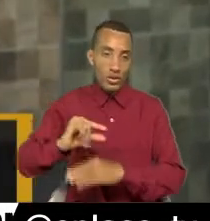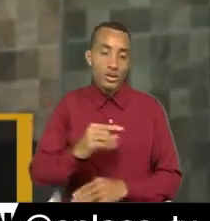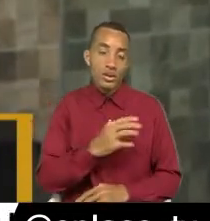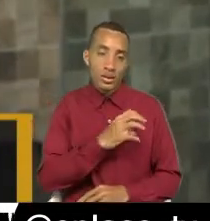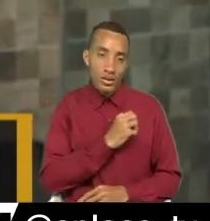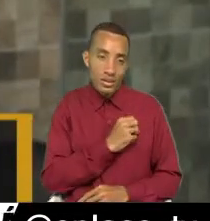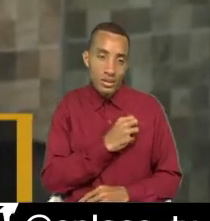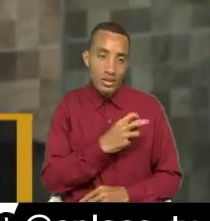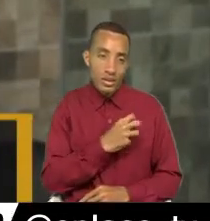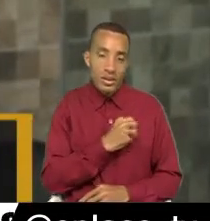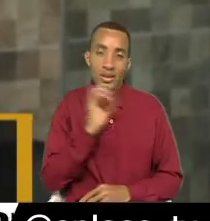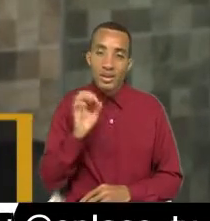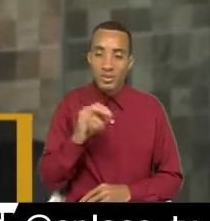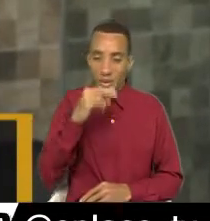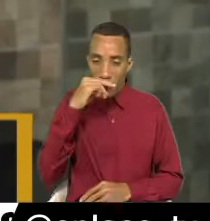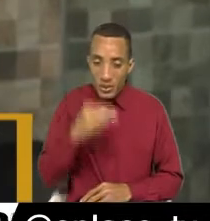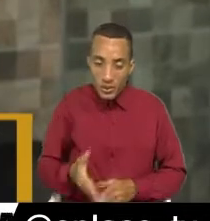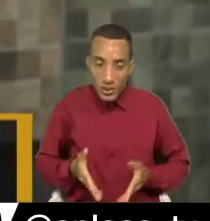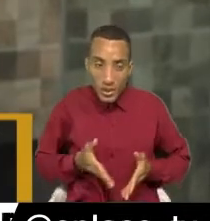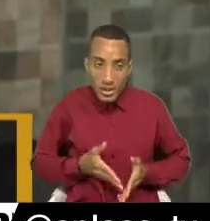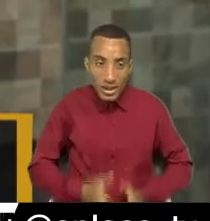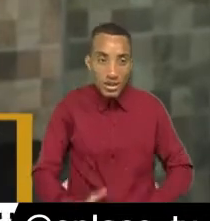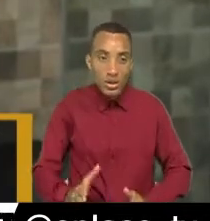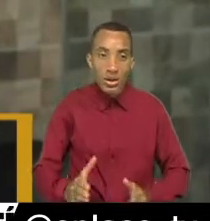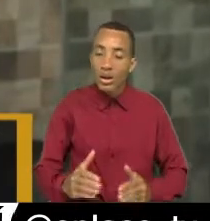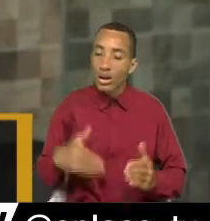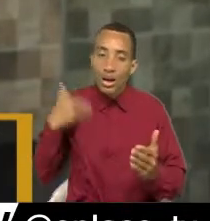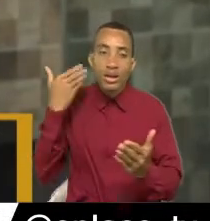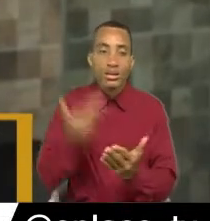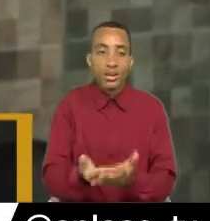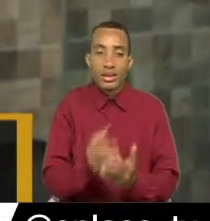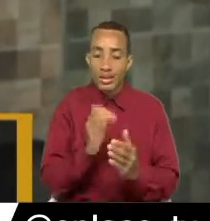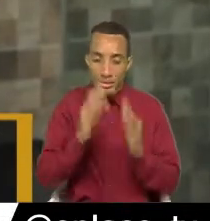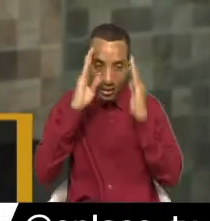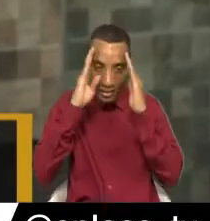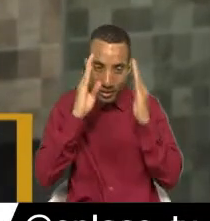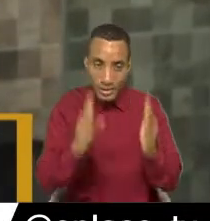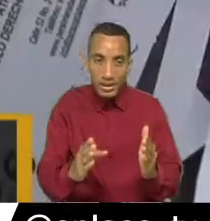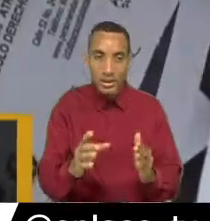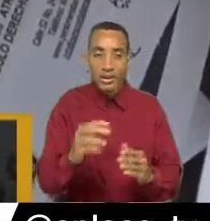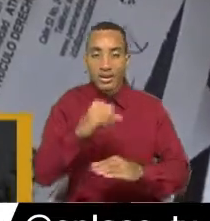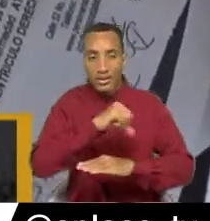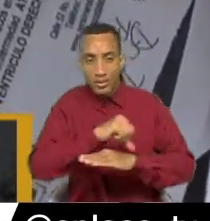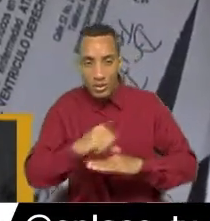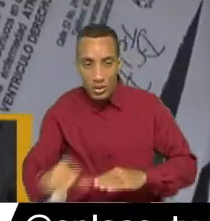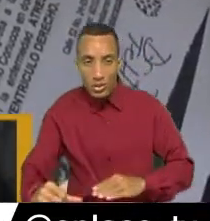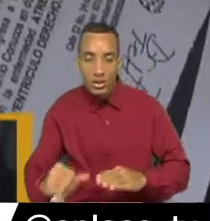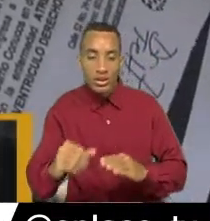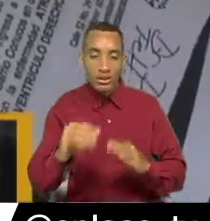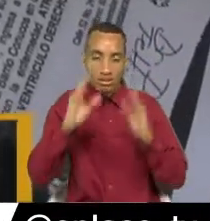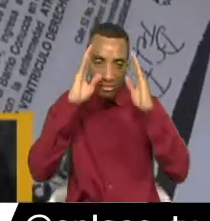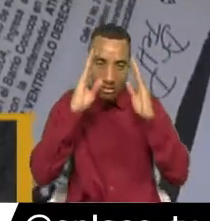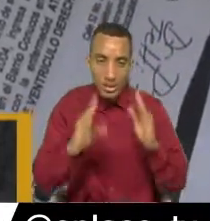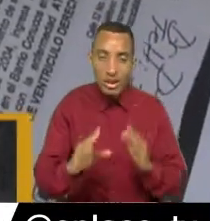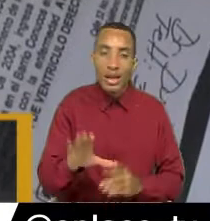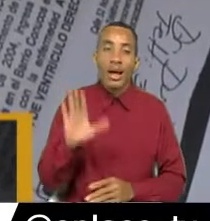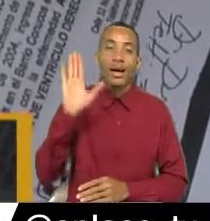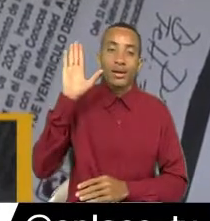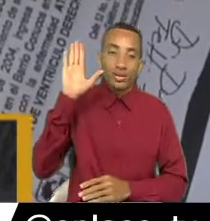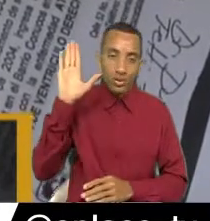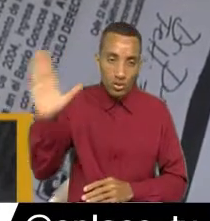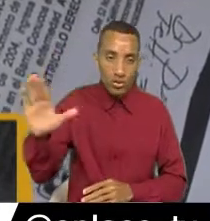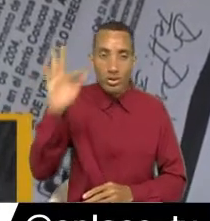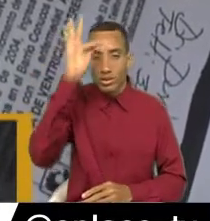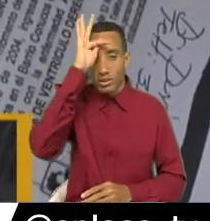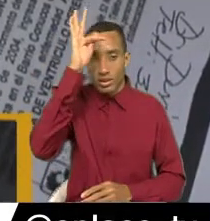sido atendido desde el día en que nació y le han practicado las múltiples cirugías y tratamientos que el niño ha requerido. Hasta el día de